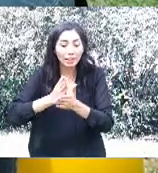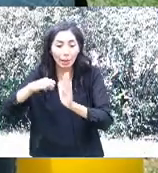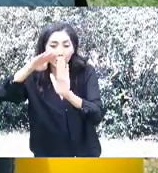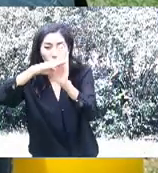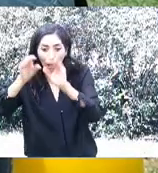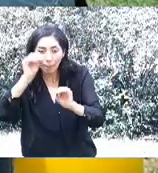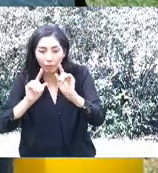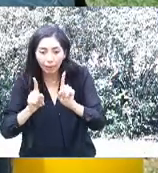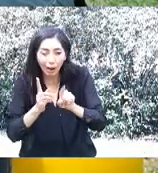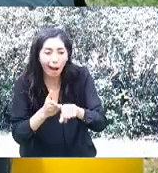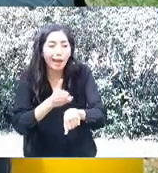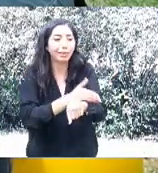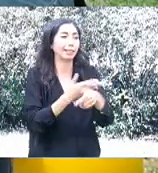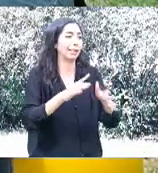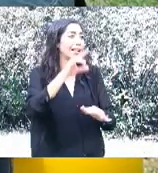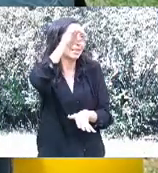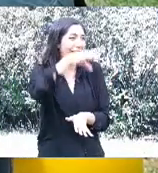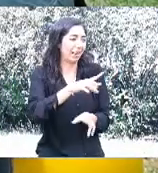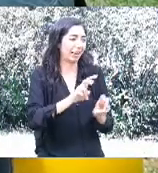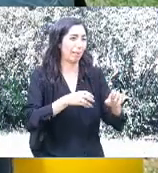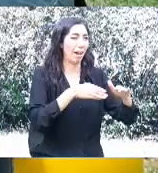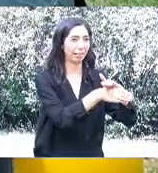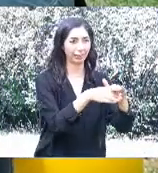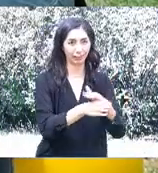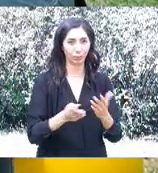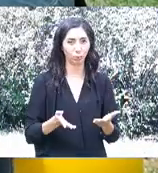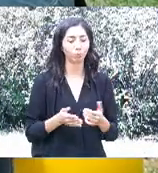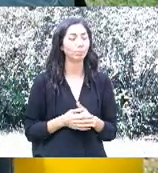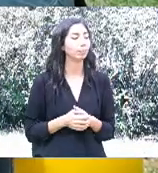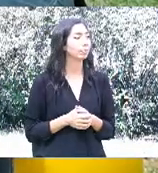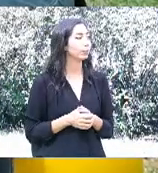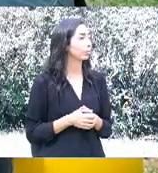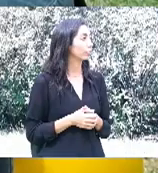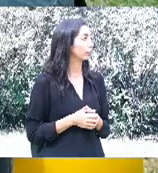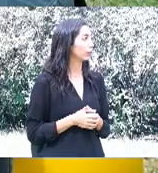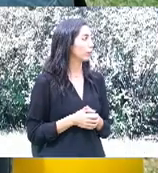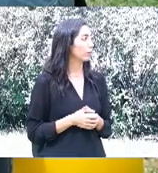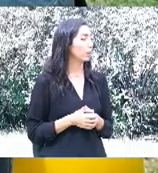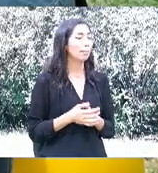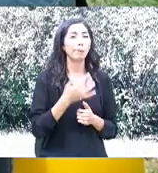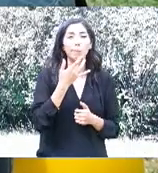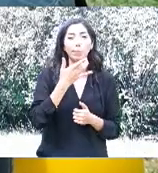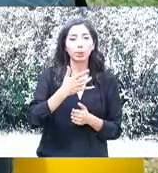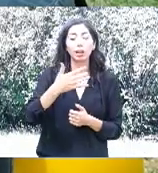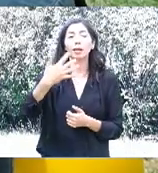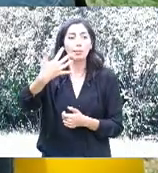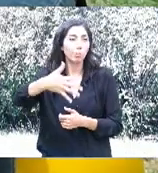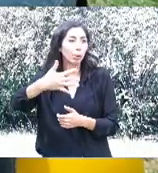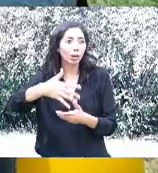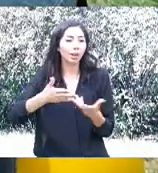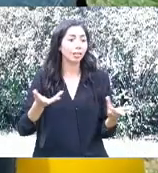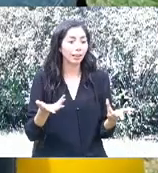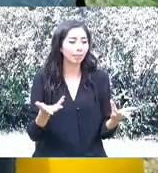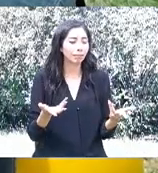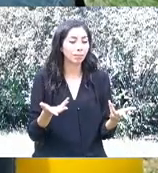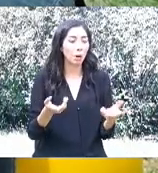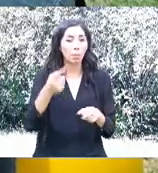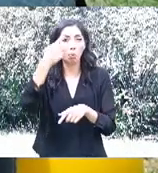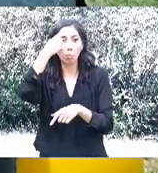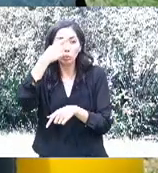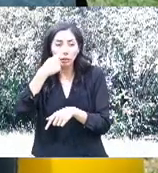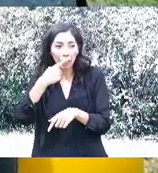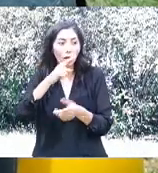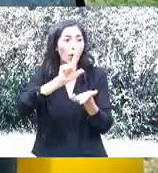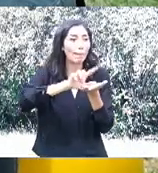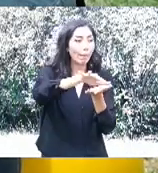como dices ahí eh También creo creo que e Porque es importante porque los museos también y los espacios